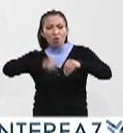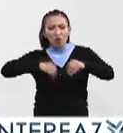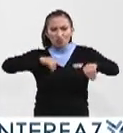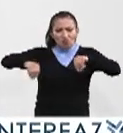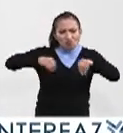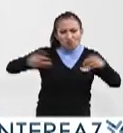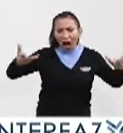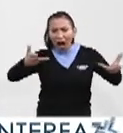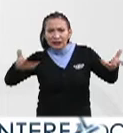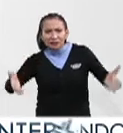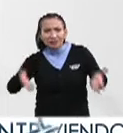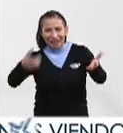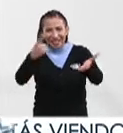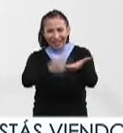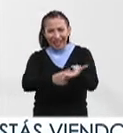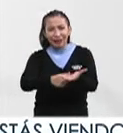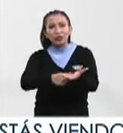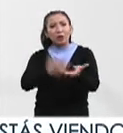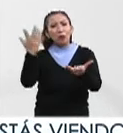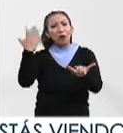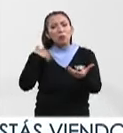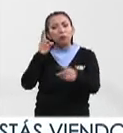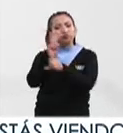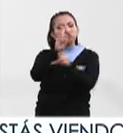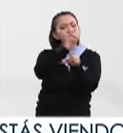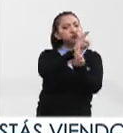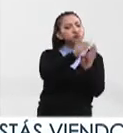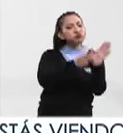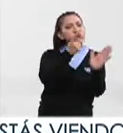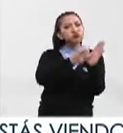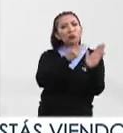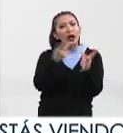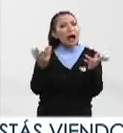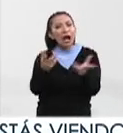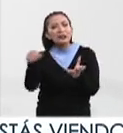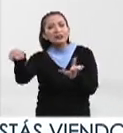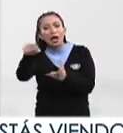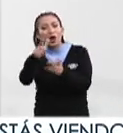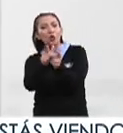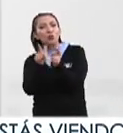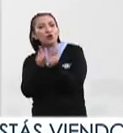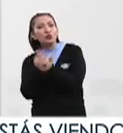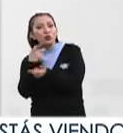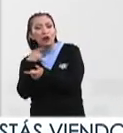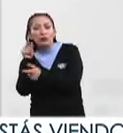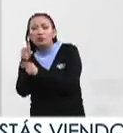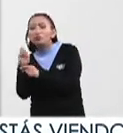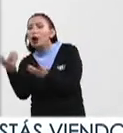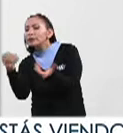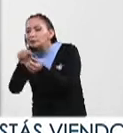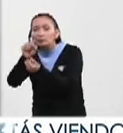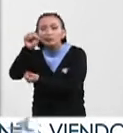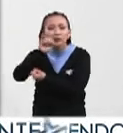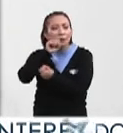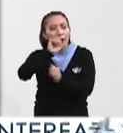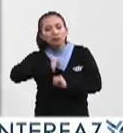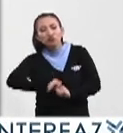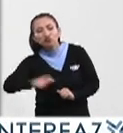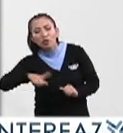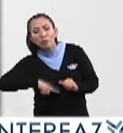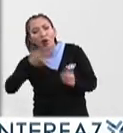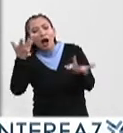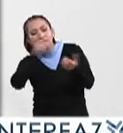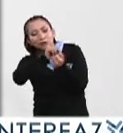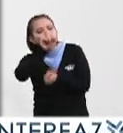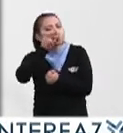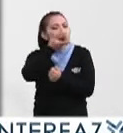muy activo, que está monitoreando constantemente lo que hacen los partidos políticos, pero también lo que hacen las autoridades.